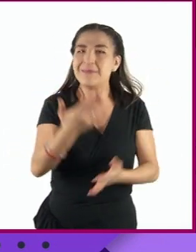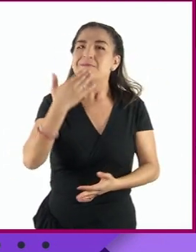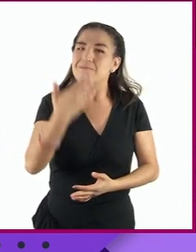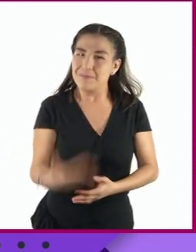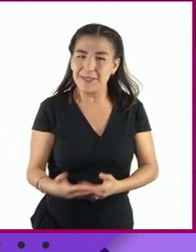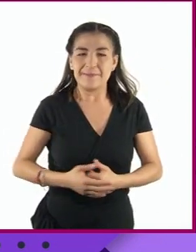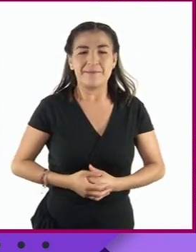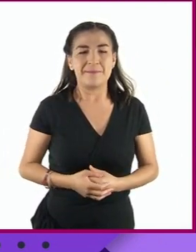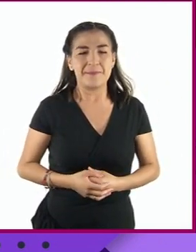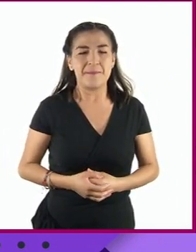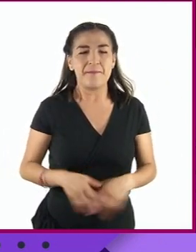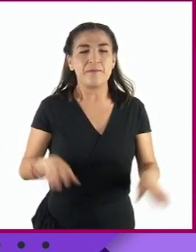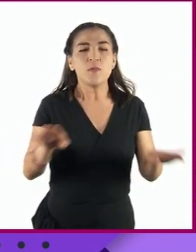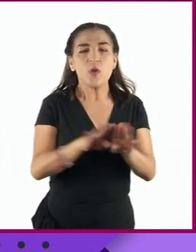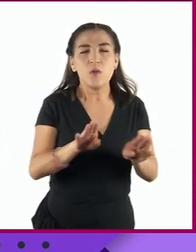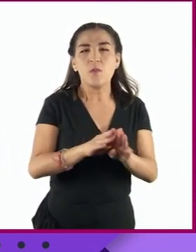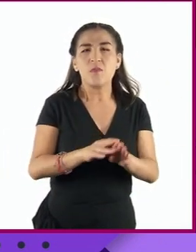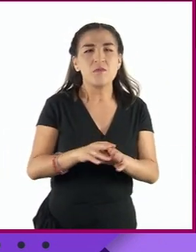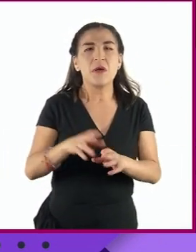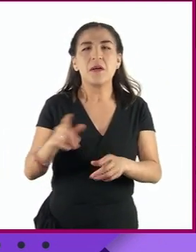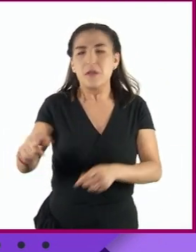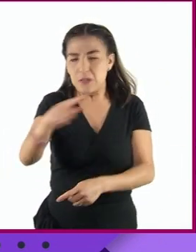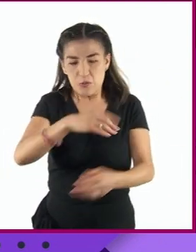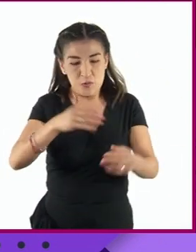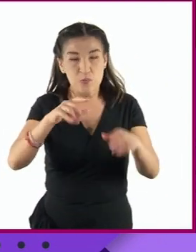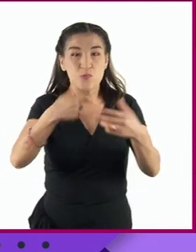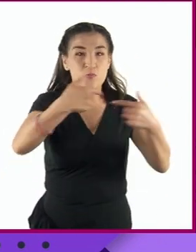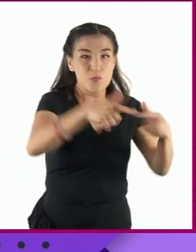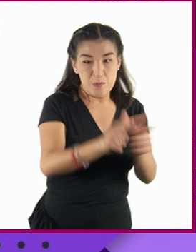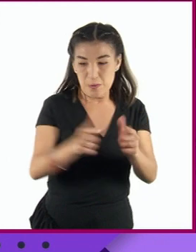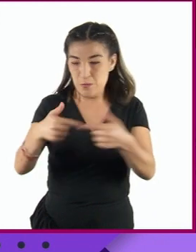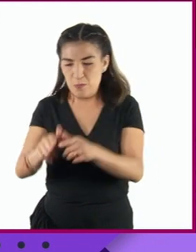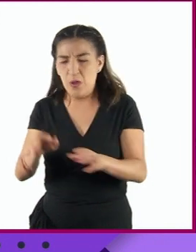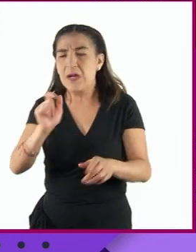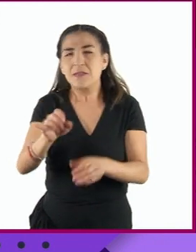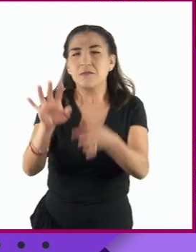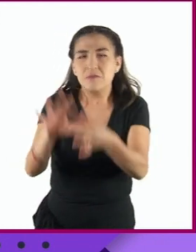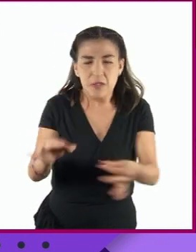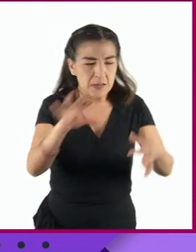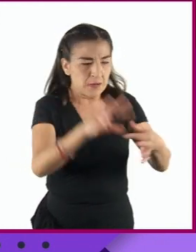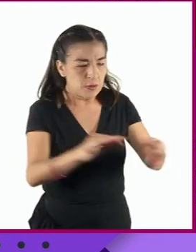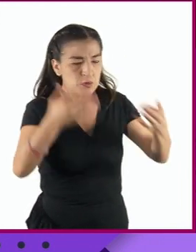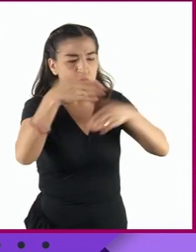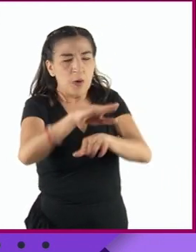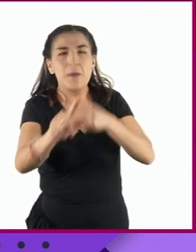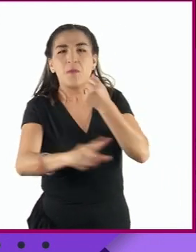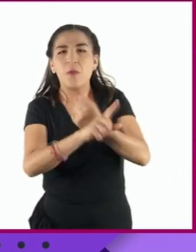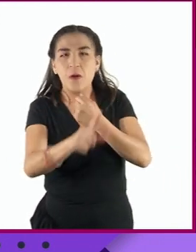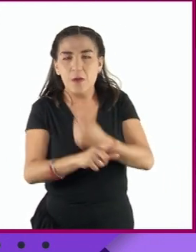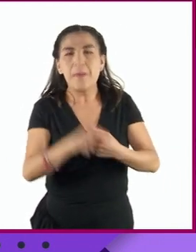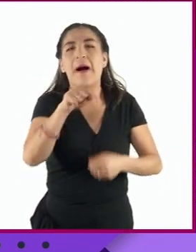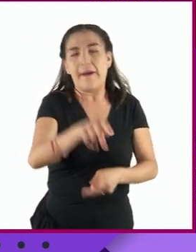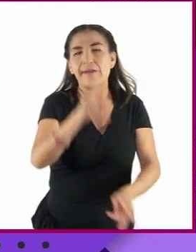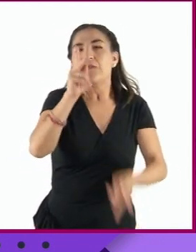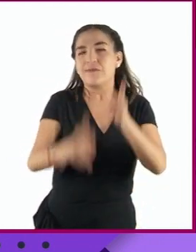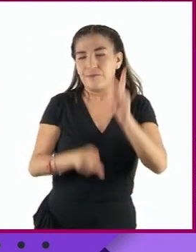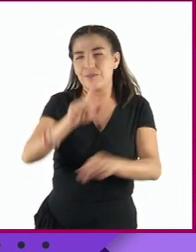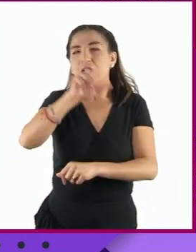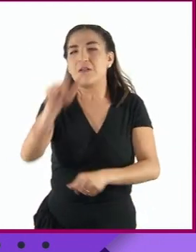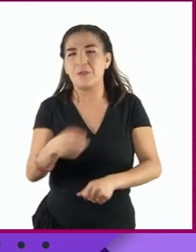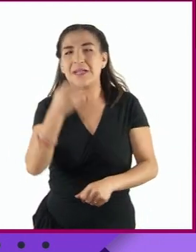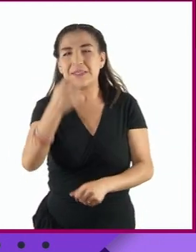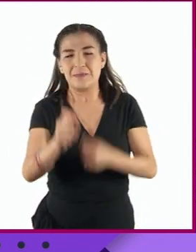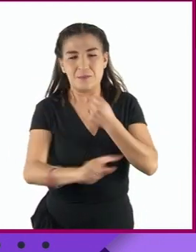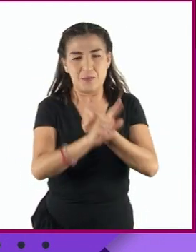proceso. Recopilar información acerca del conflicto y las personas involucradas.